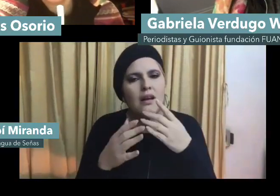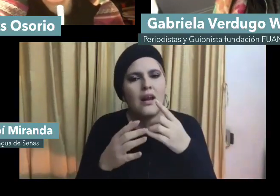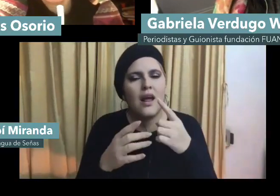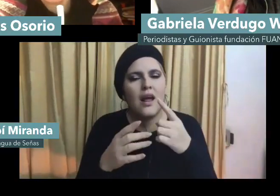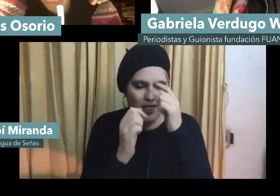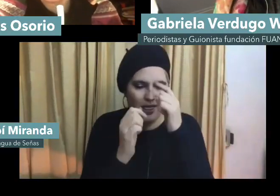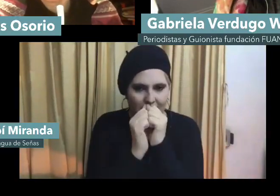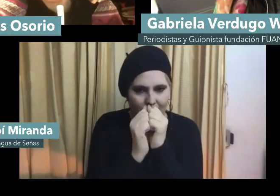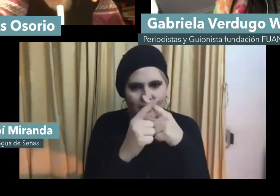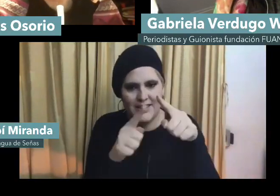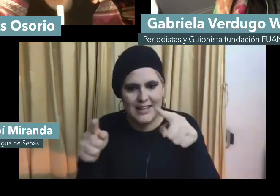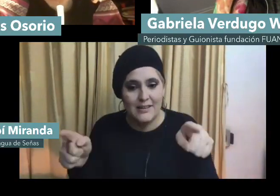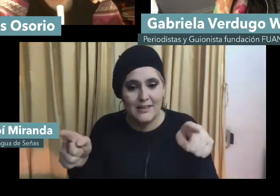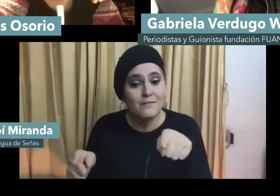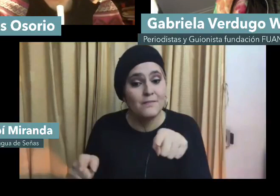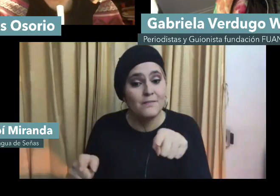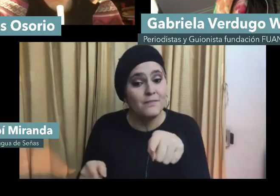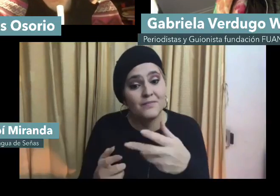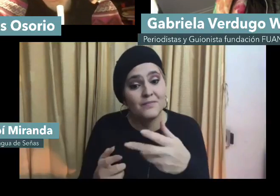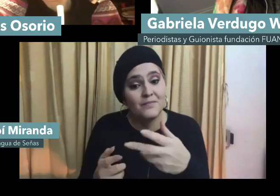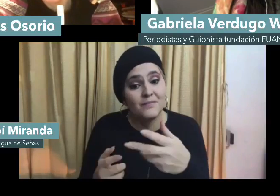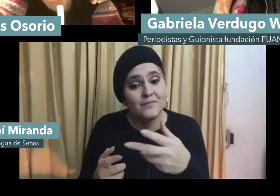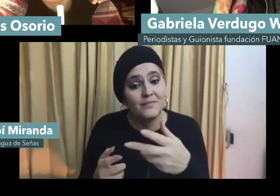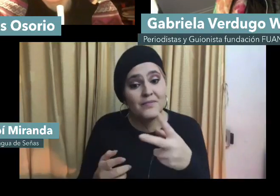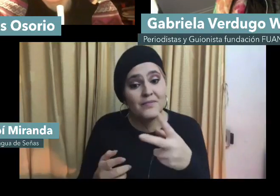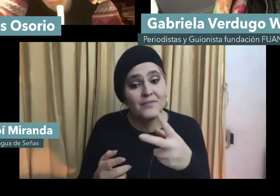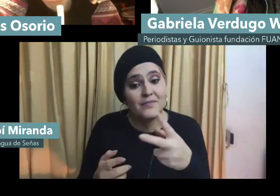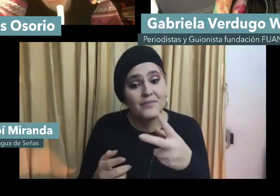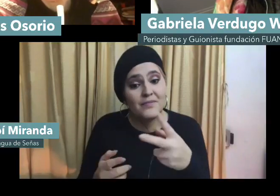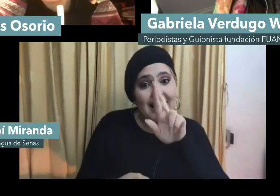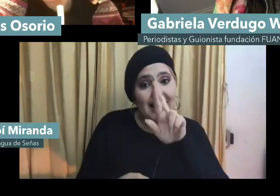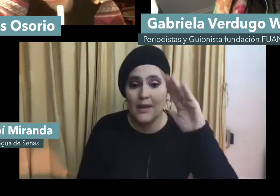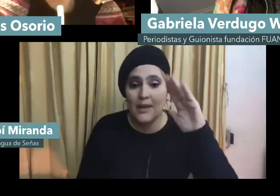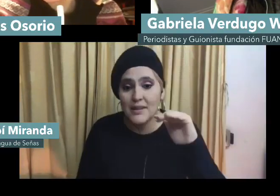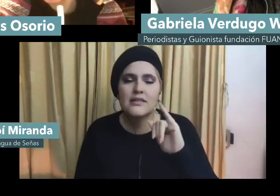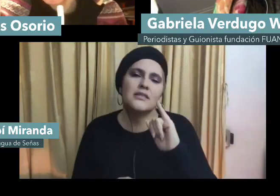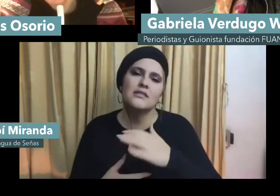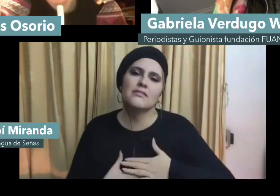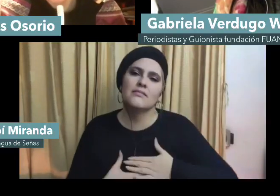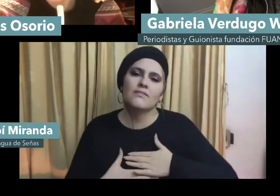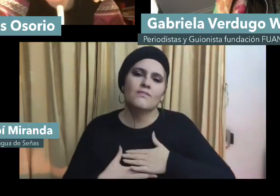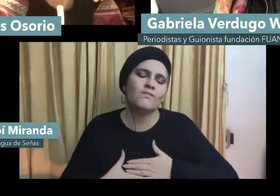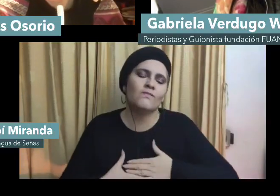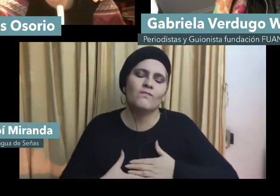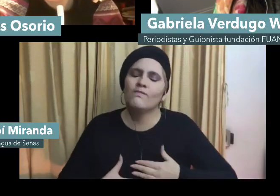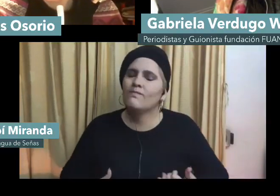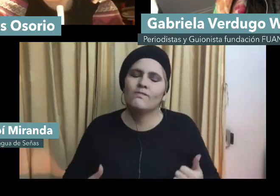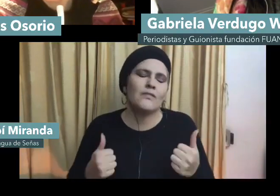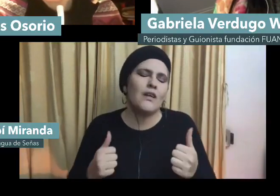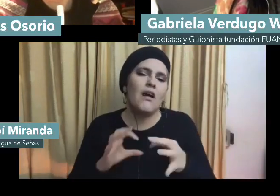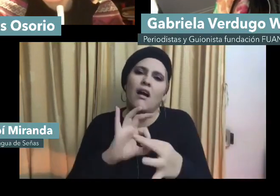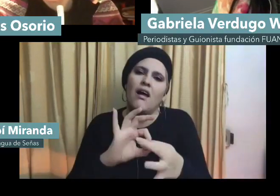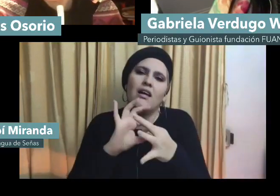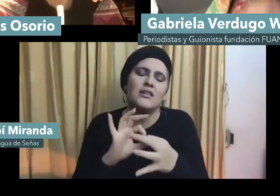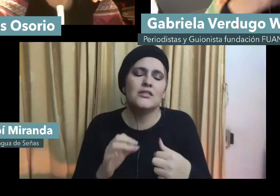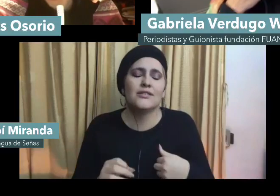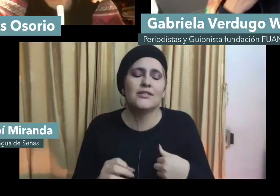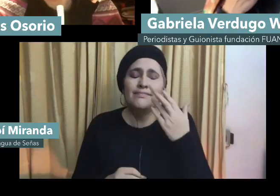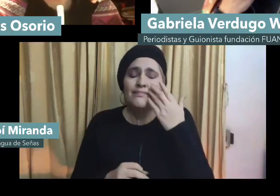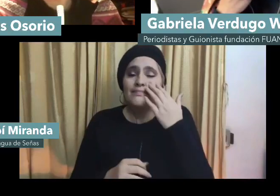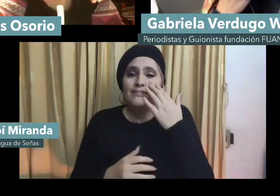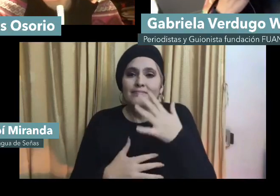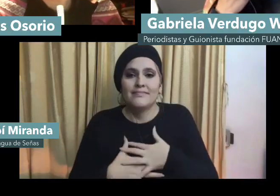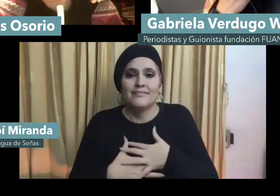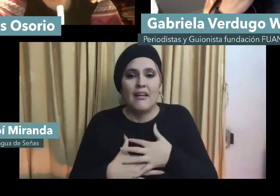No, encantada y gracias, como digo, que la emoción me lo cortó al terminar. Solamente